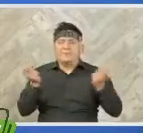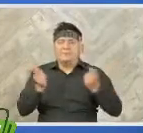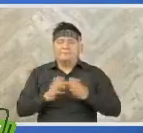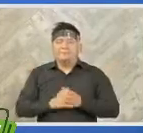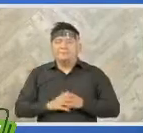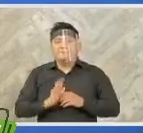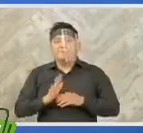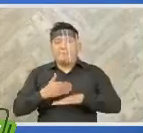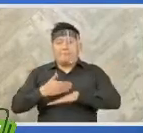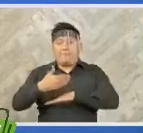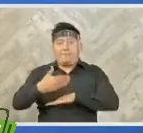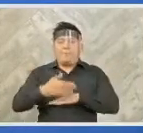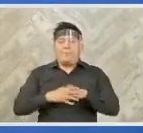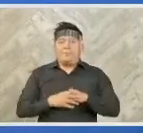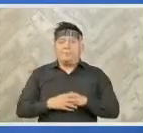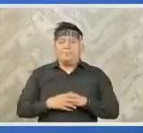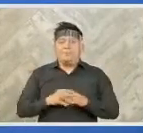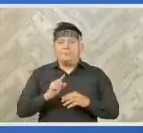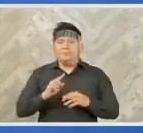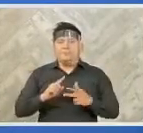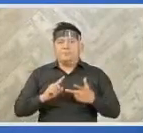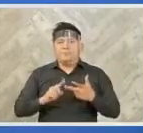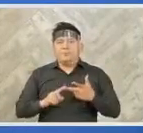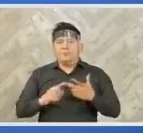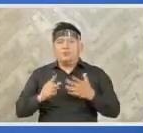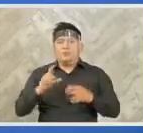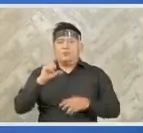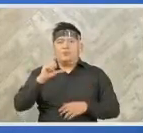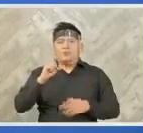la conversación acerca del componente Cúcuta Rural.